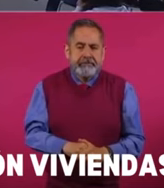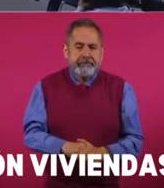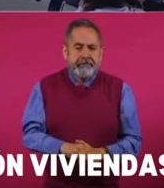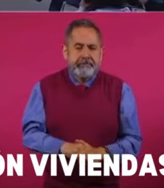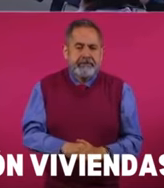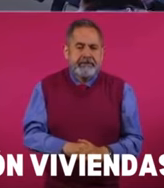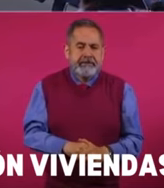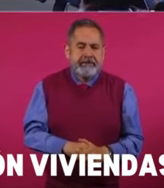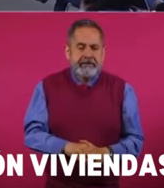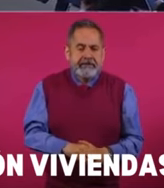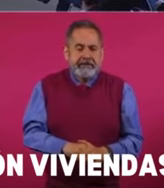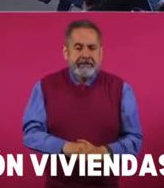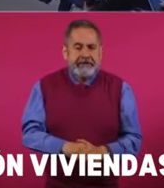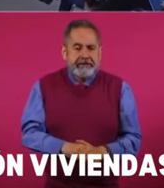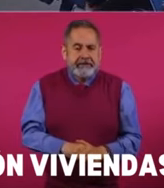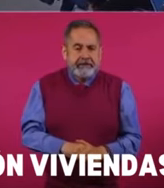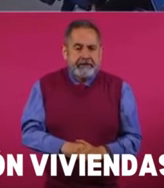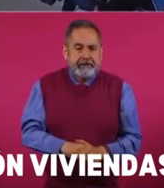Desde